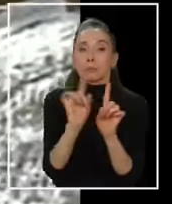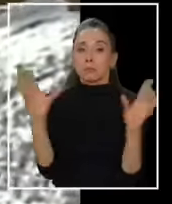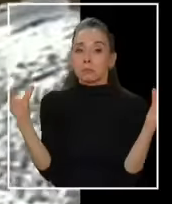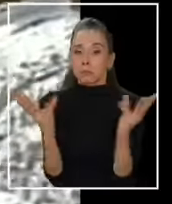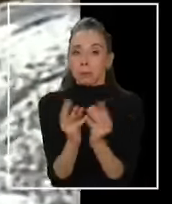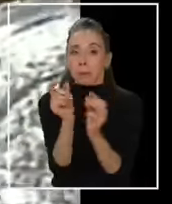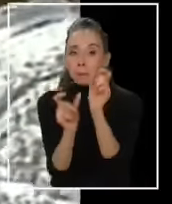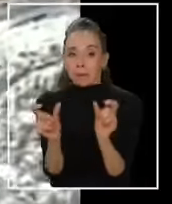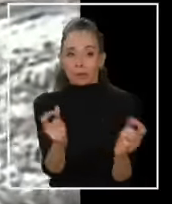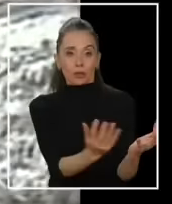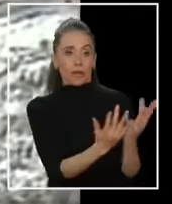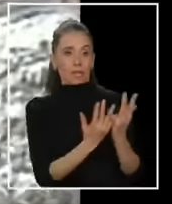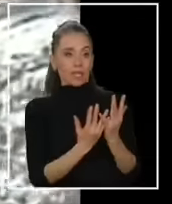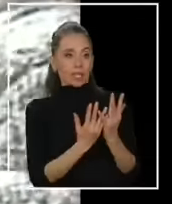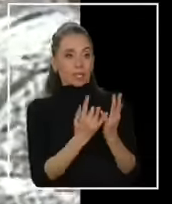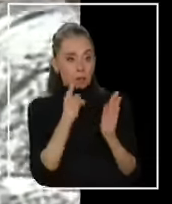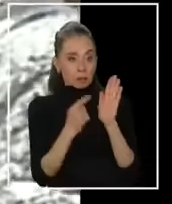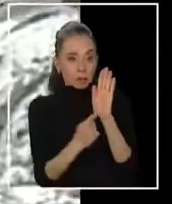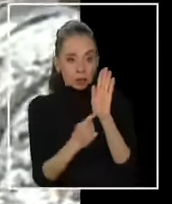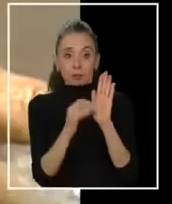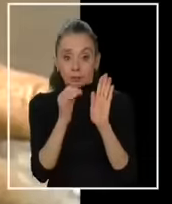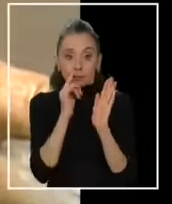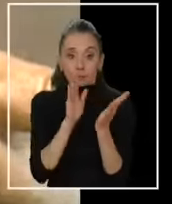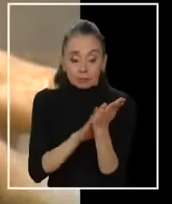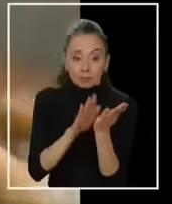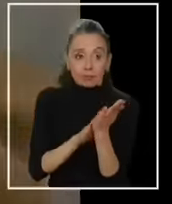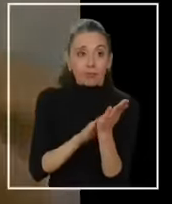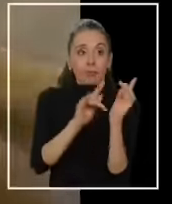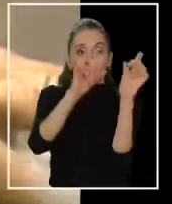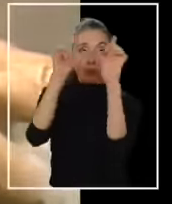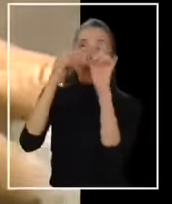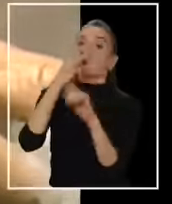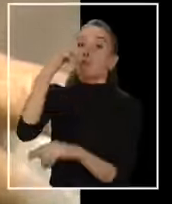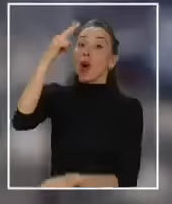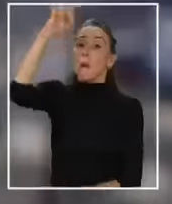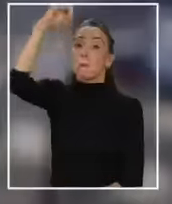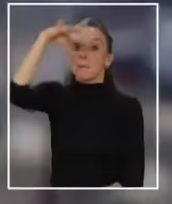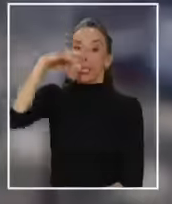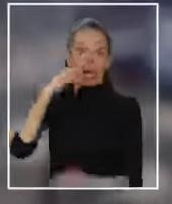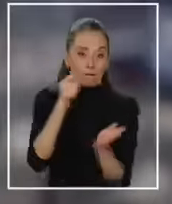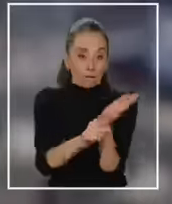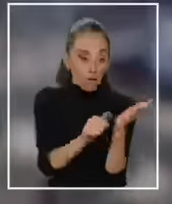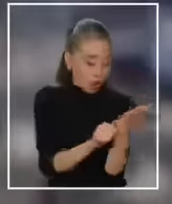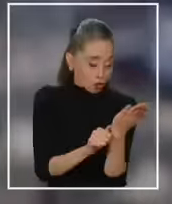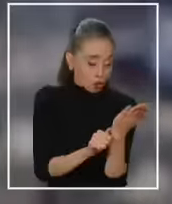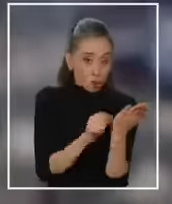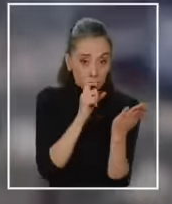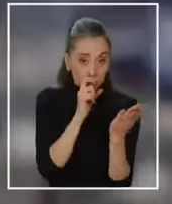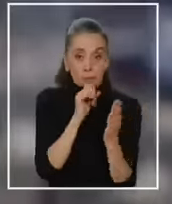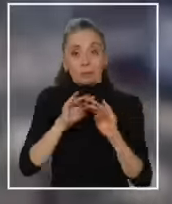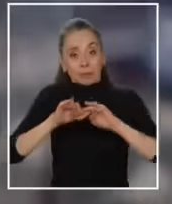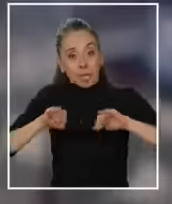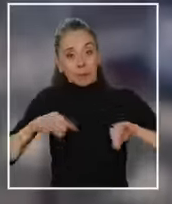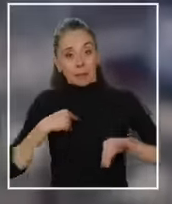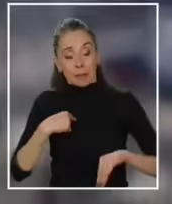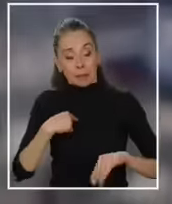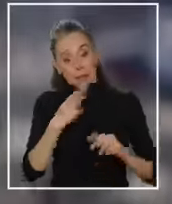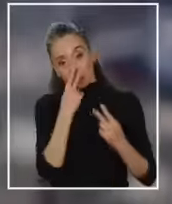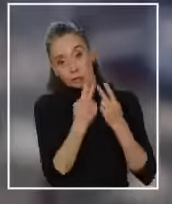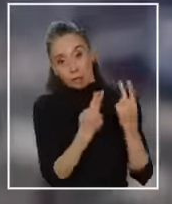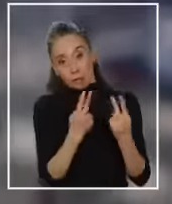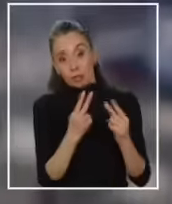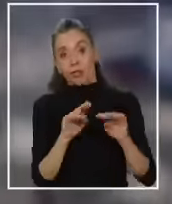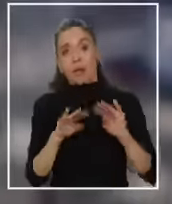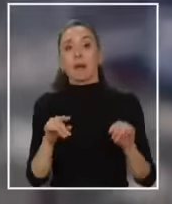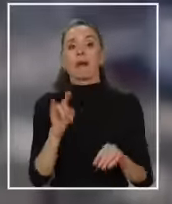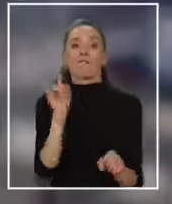la gente se nos agolpa para exhibirnos testimonios gráficos de lo que califican como milagros. Independiente, para mi punto de vista, independiente